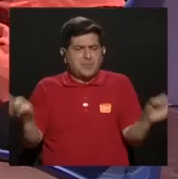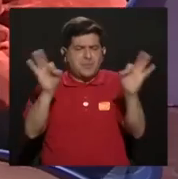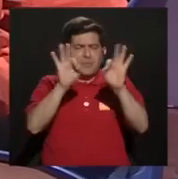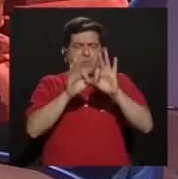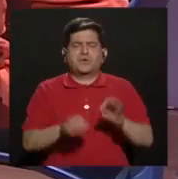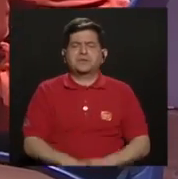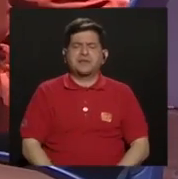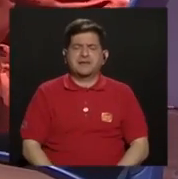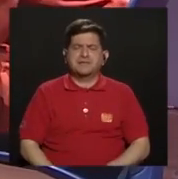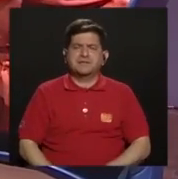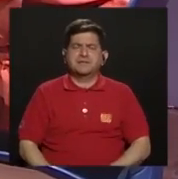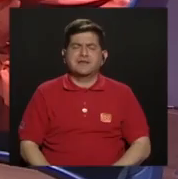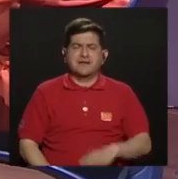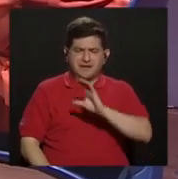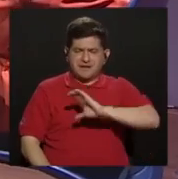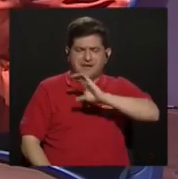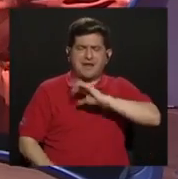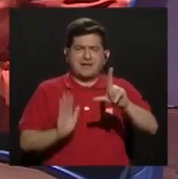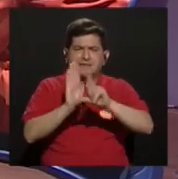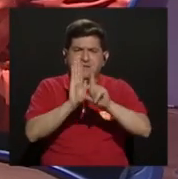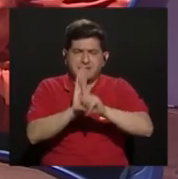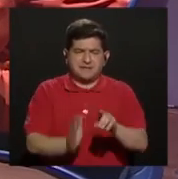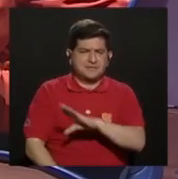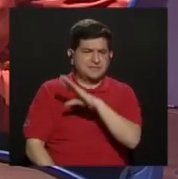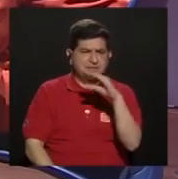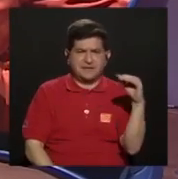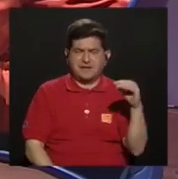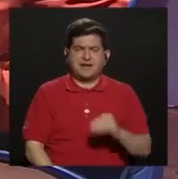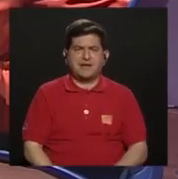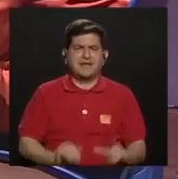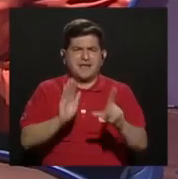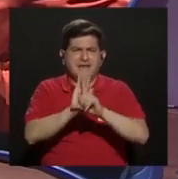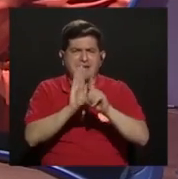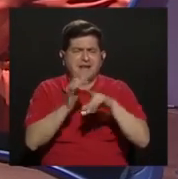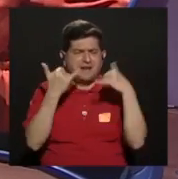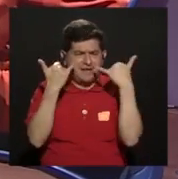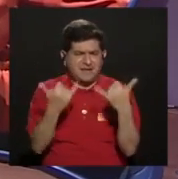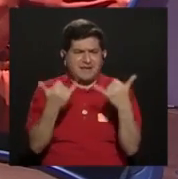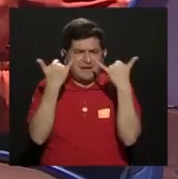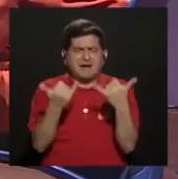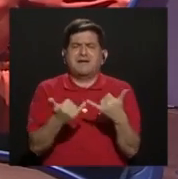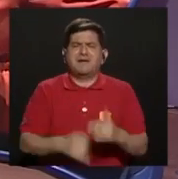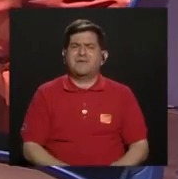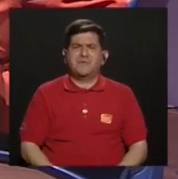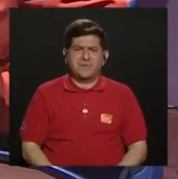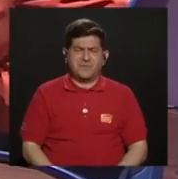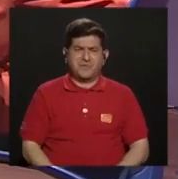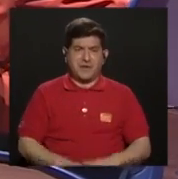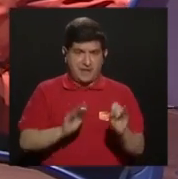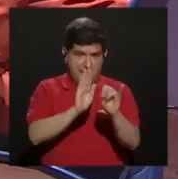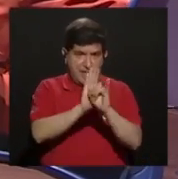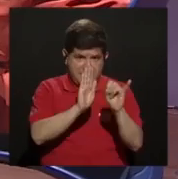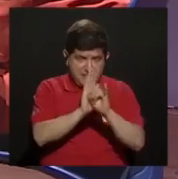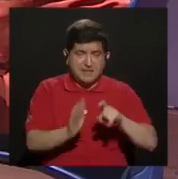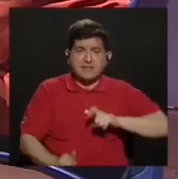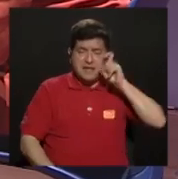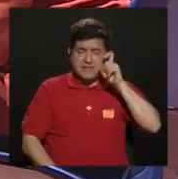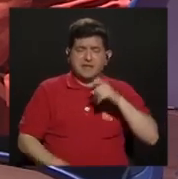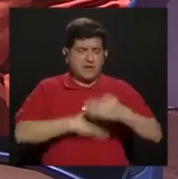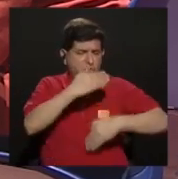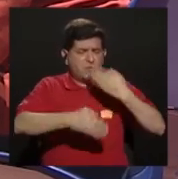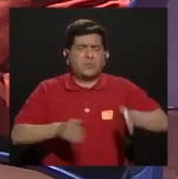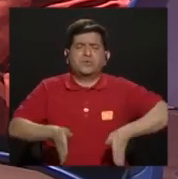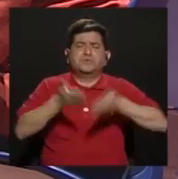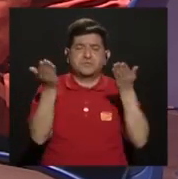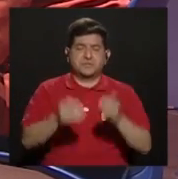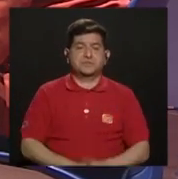y en qué proceso está esta ley en este momento, la ley de identidad de género? La ley de identidad,